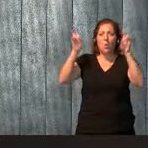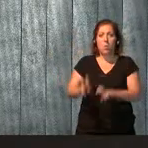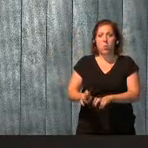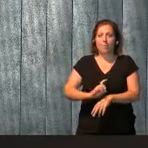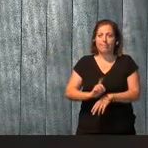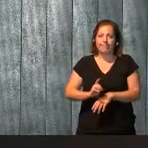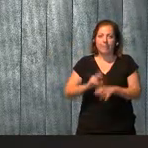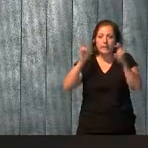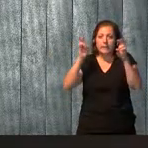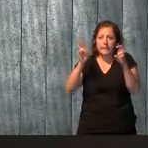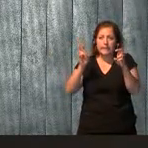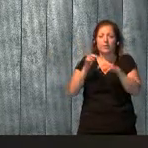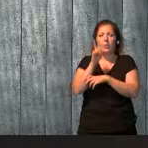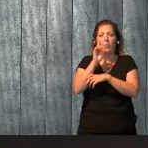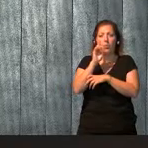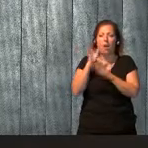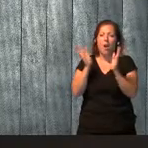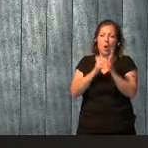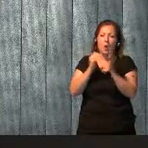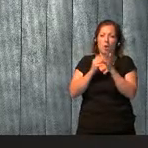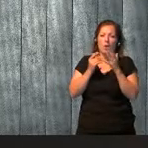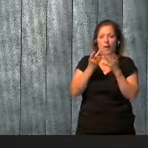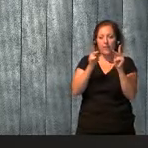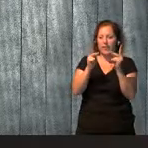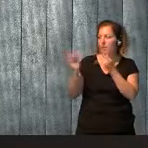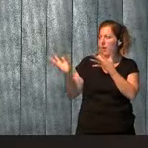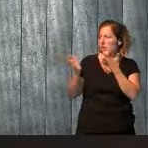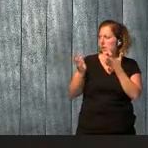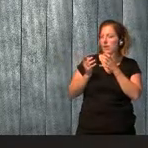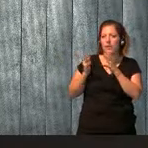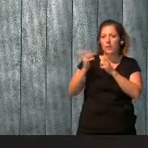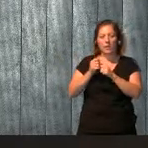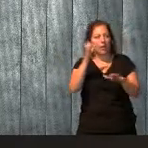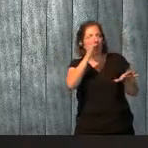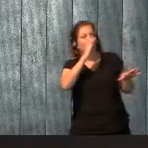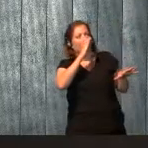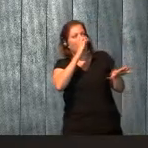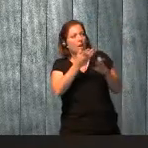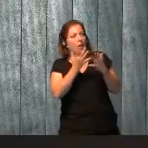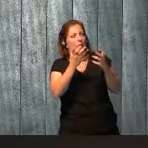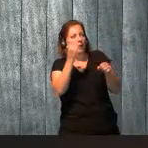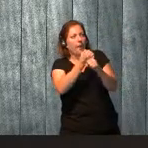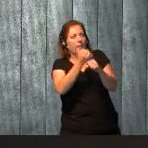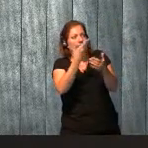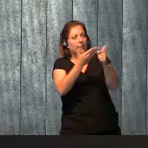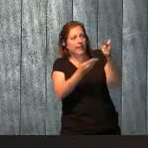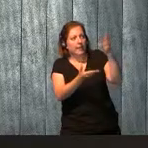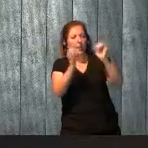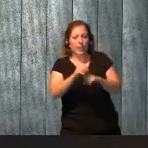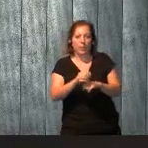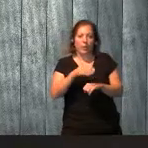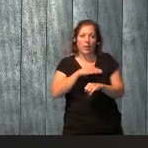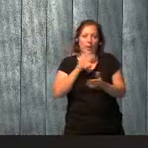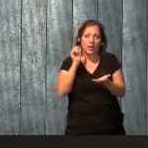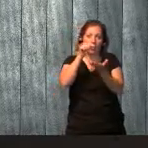existiendo el gran atractivo de las oportunidades de empleo, de trabajo, que genera tener el PIB más alto del país centrado en Bogotá.